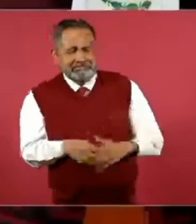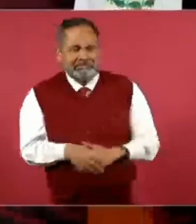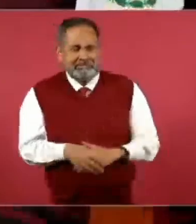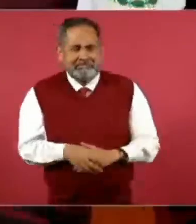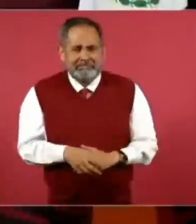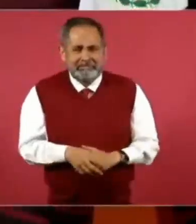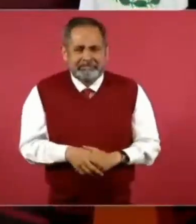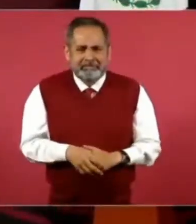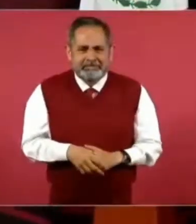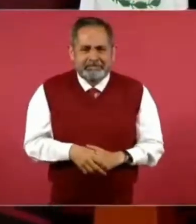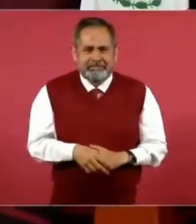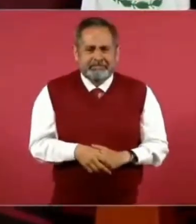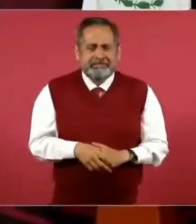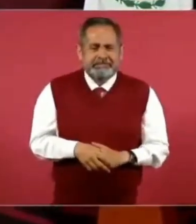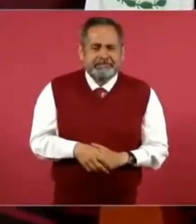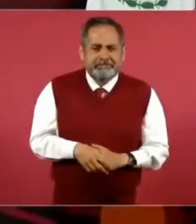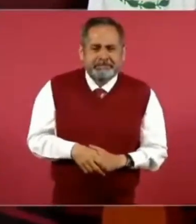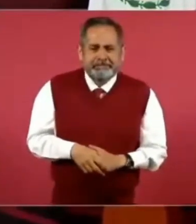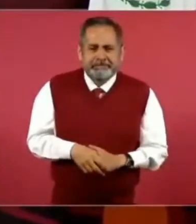Y bajarle.